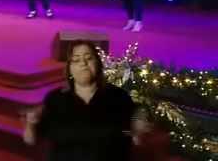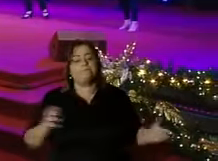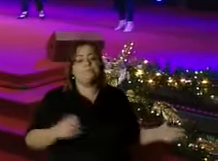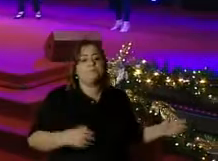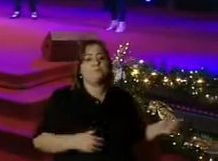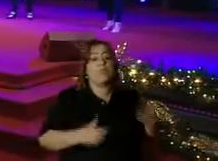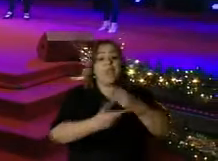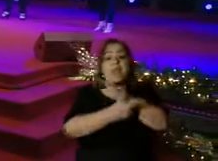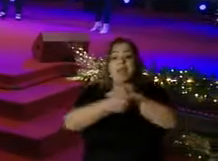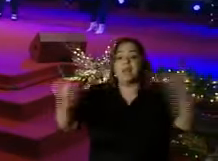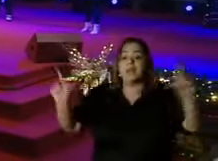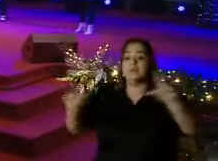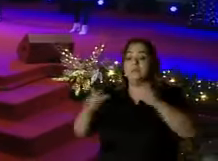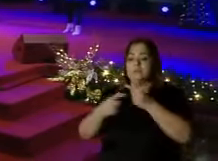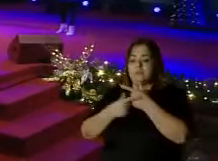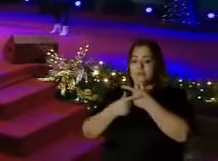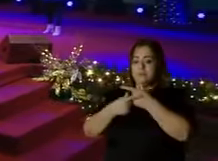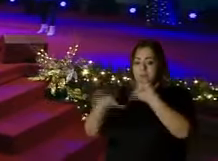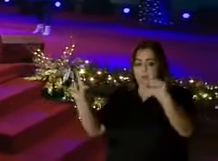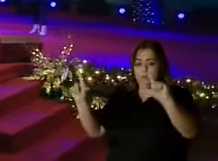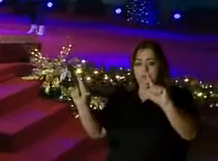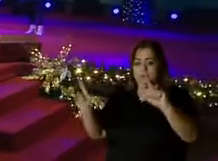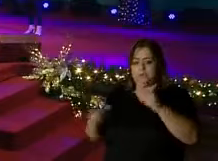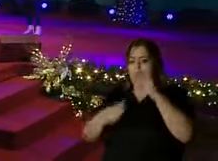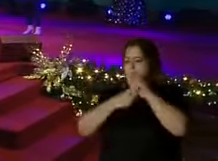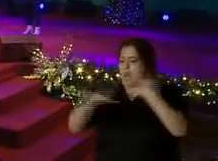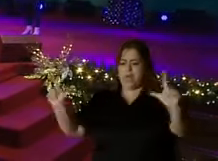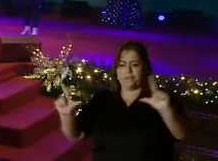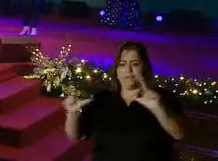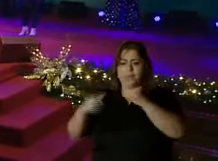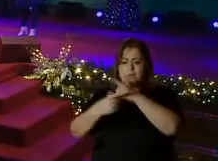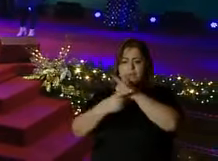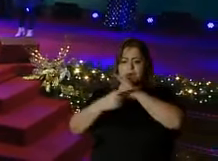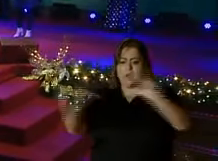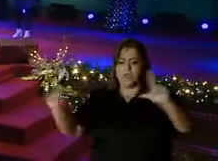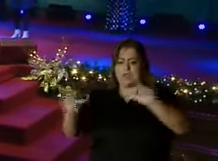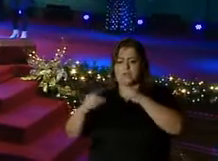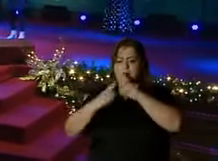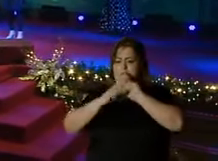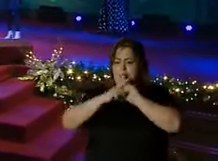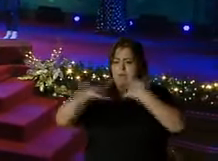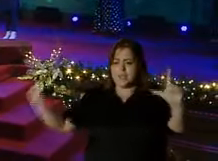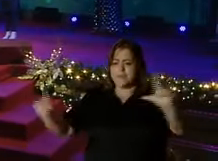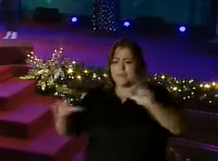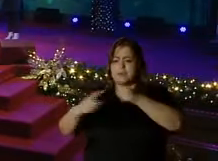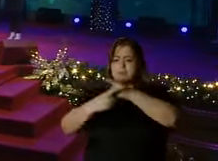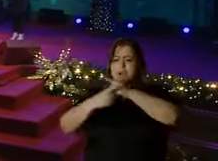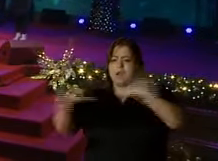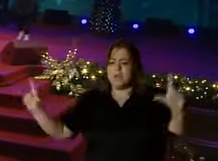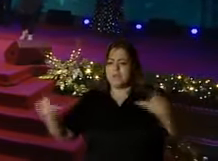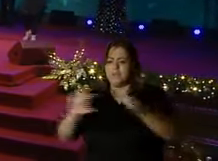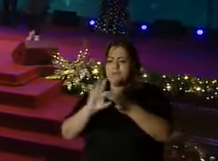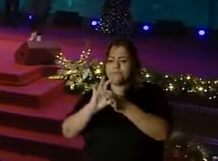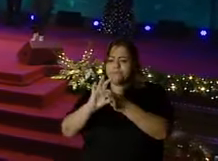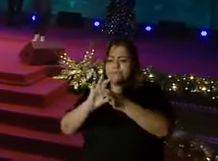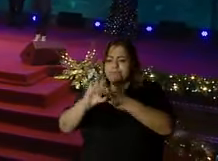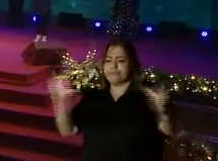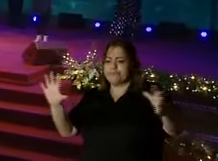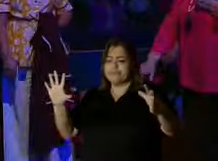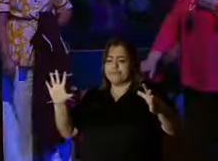Eres libre, eres libre. Libre, libre, libre, libre, libre.